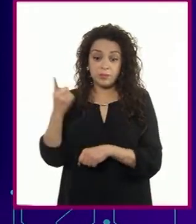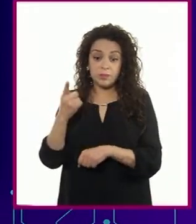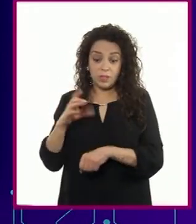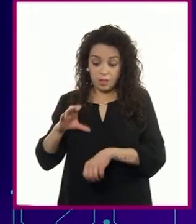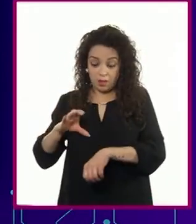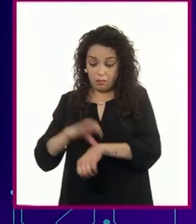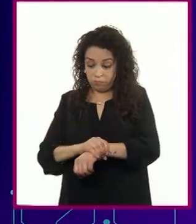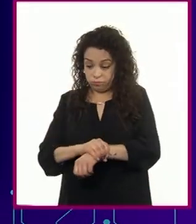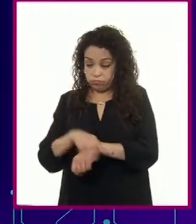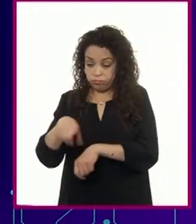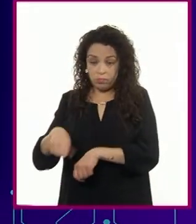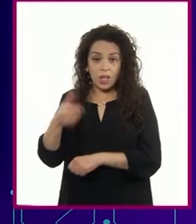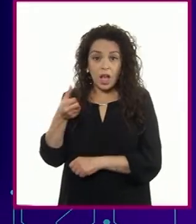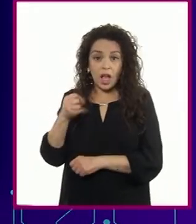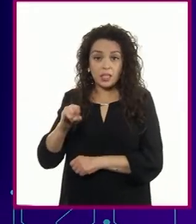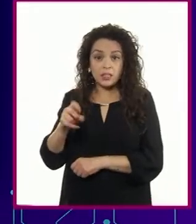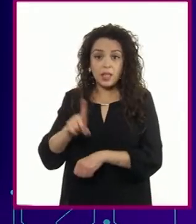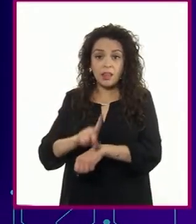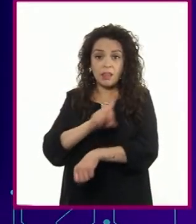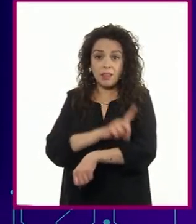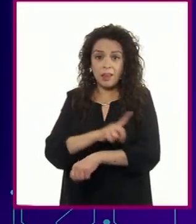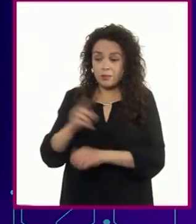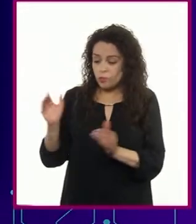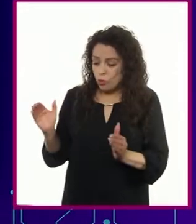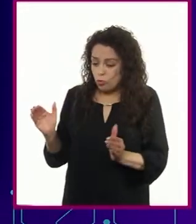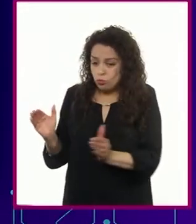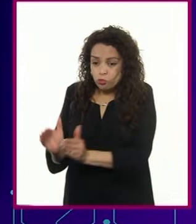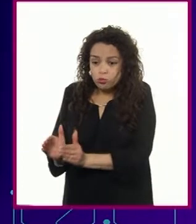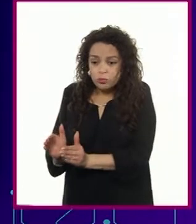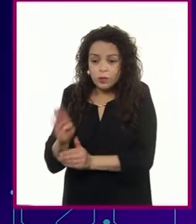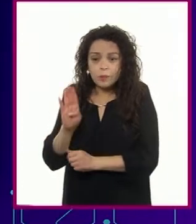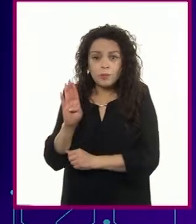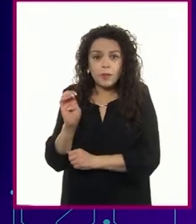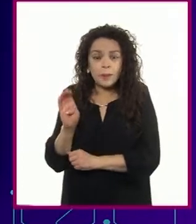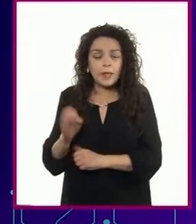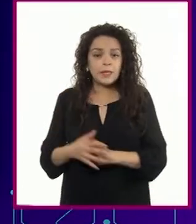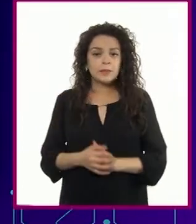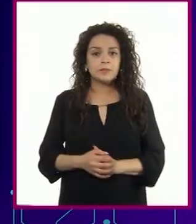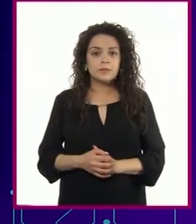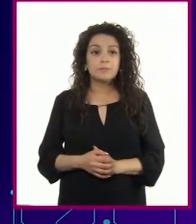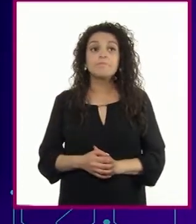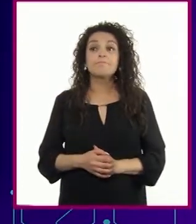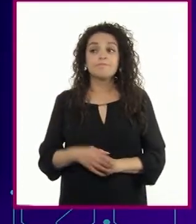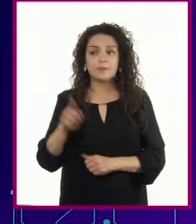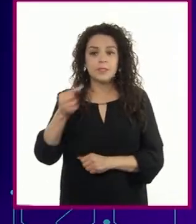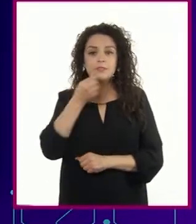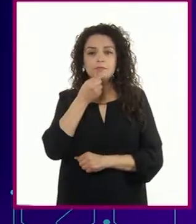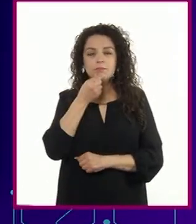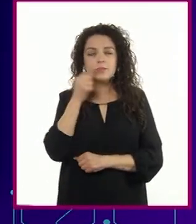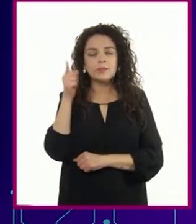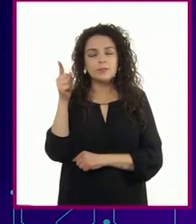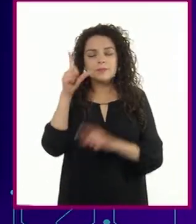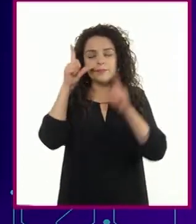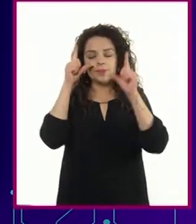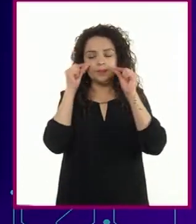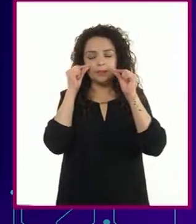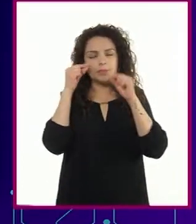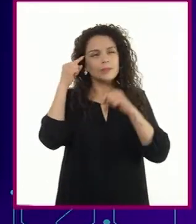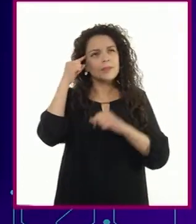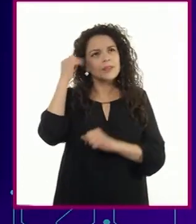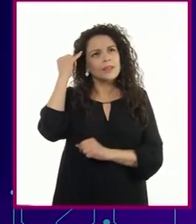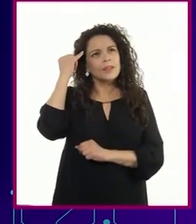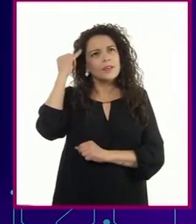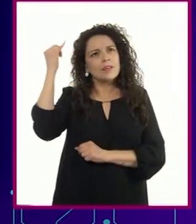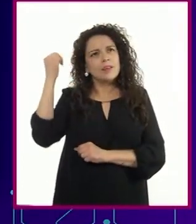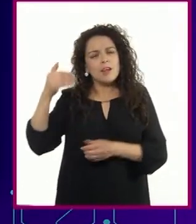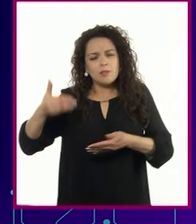misma estaca desde que era muy muy pequeño. Seguidamente, la niña cerró los ojos y se imaginó al indefenso elefantito